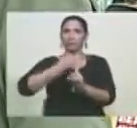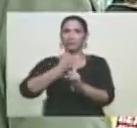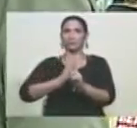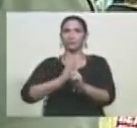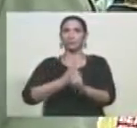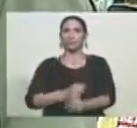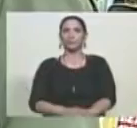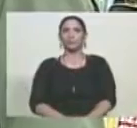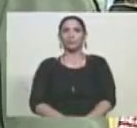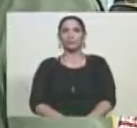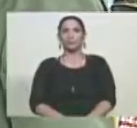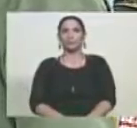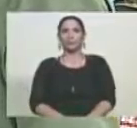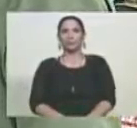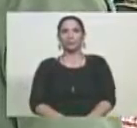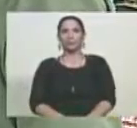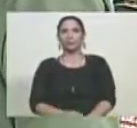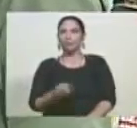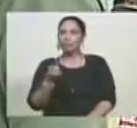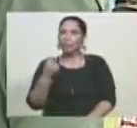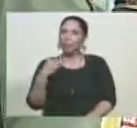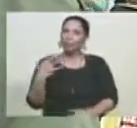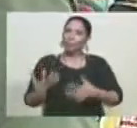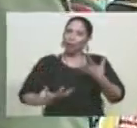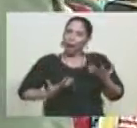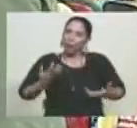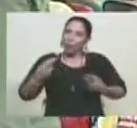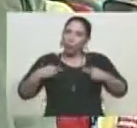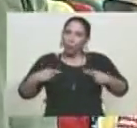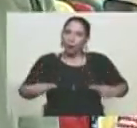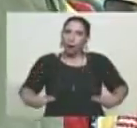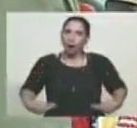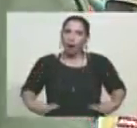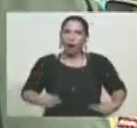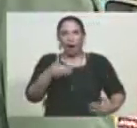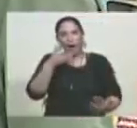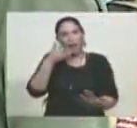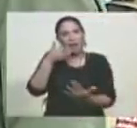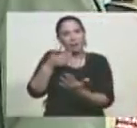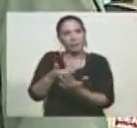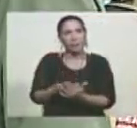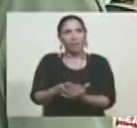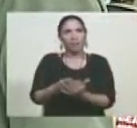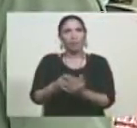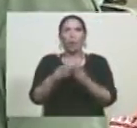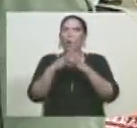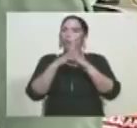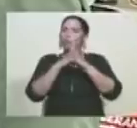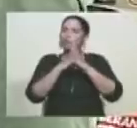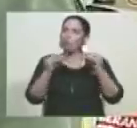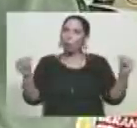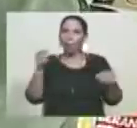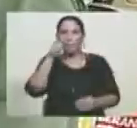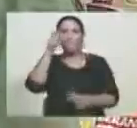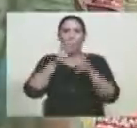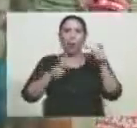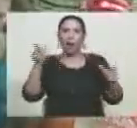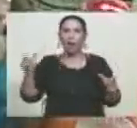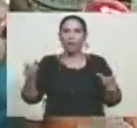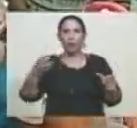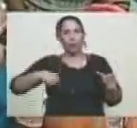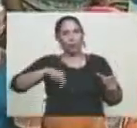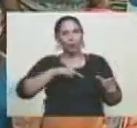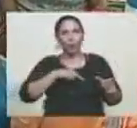pues, mucho calor humano. Y de ahí, pues, el agradecimiento a todos esos pueblos por donde